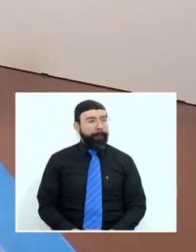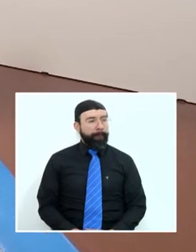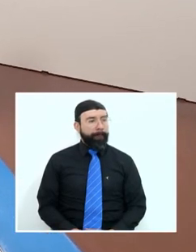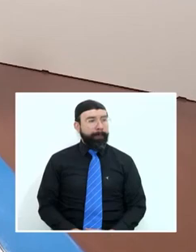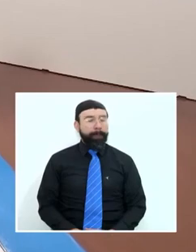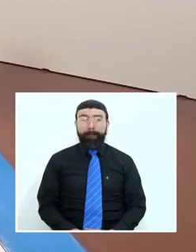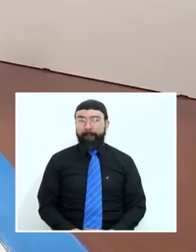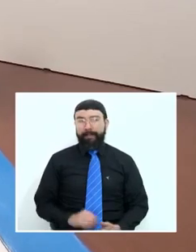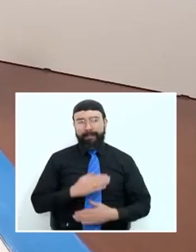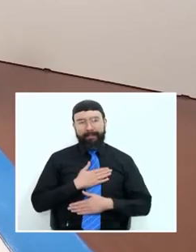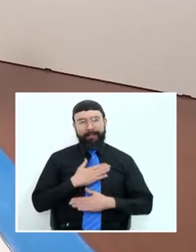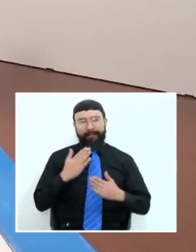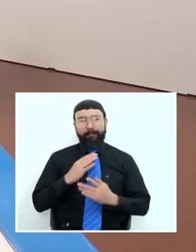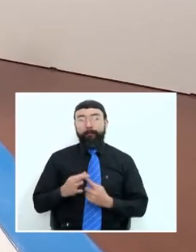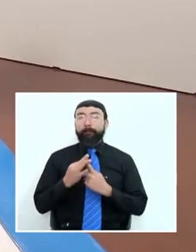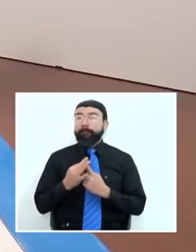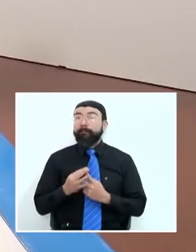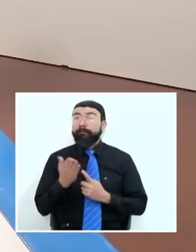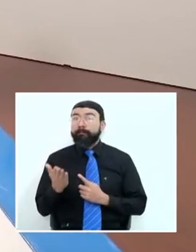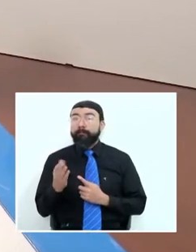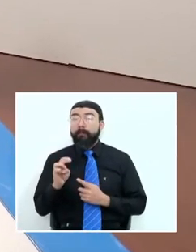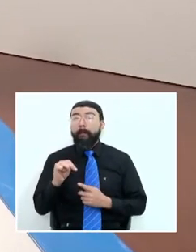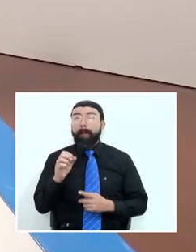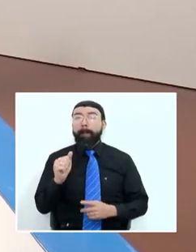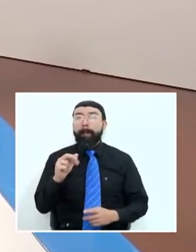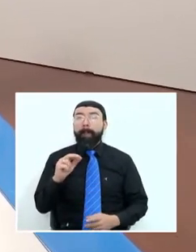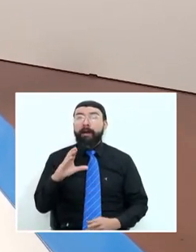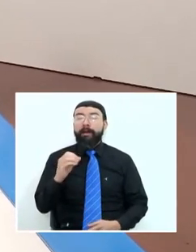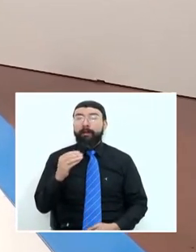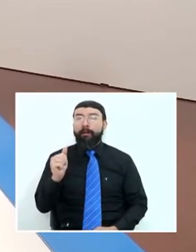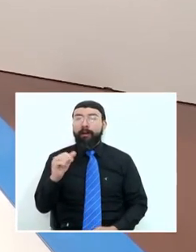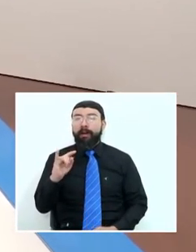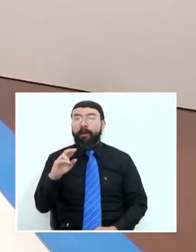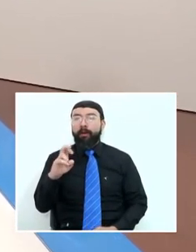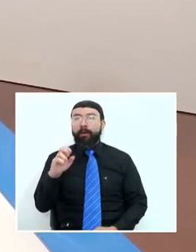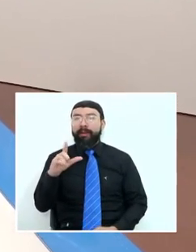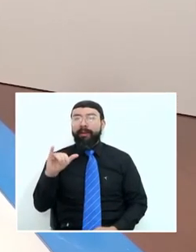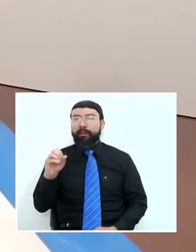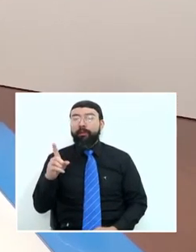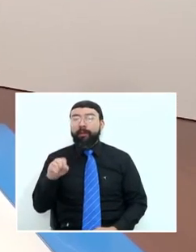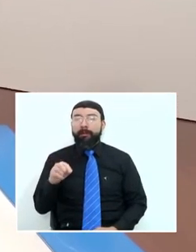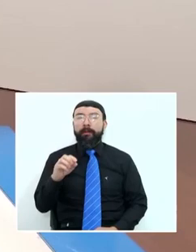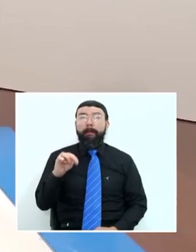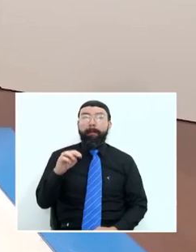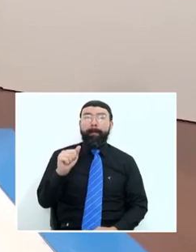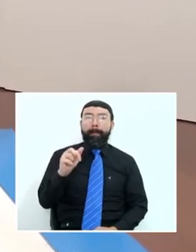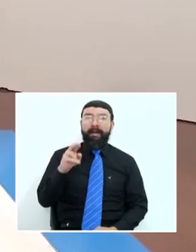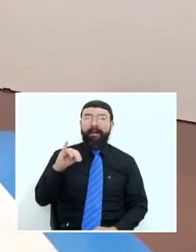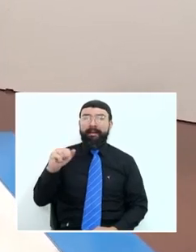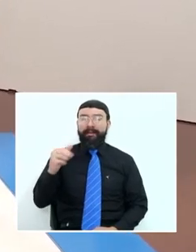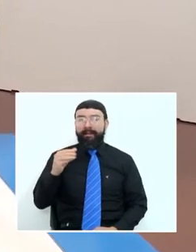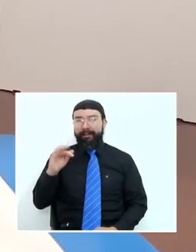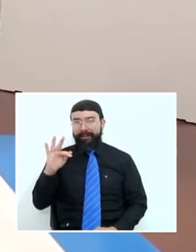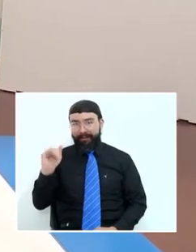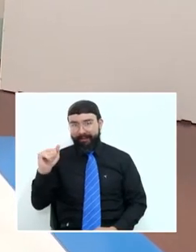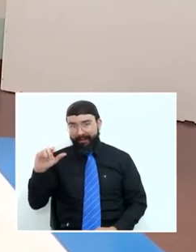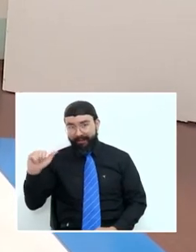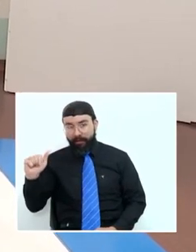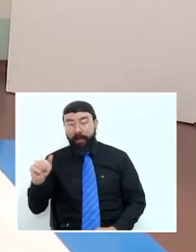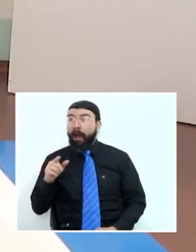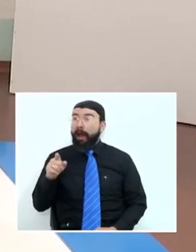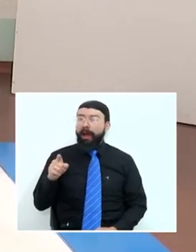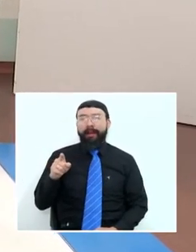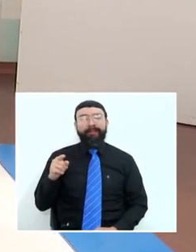Bueno, un saludo muy especial para Marco Aurelio y María Italia, papás de la doctora Sandra Jimena, que